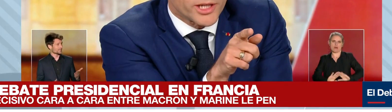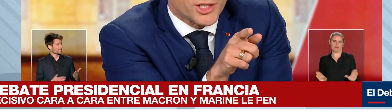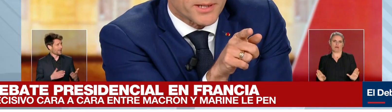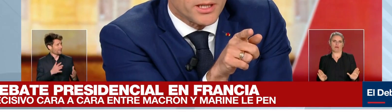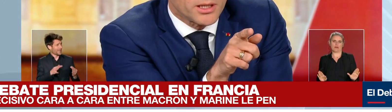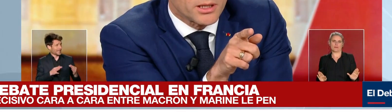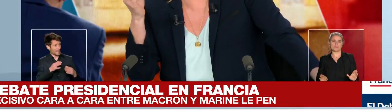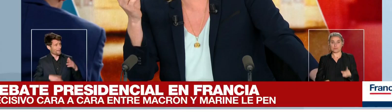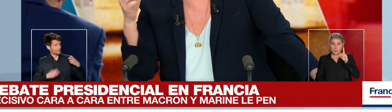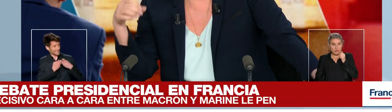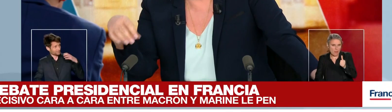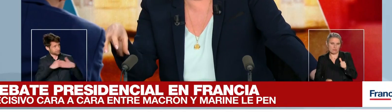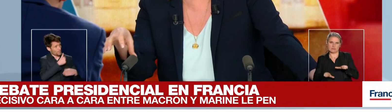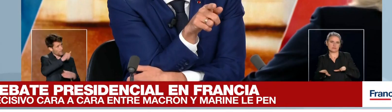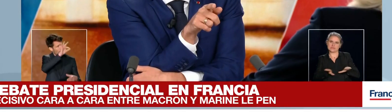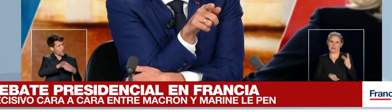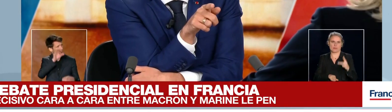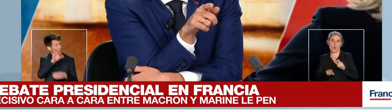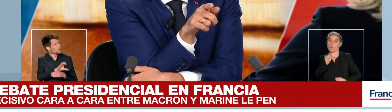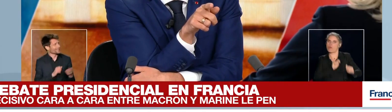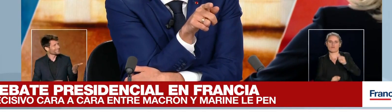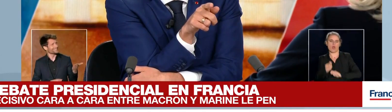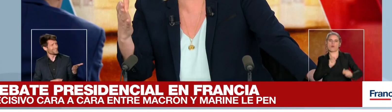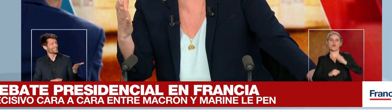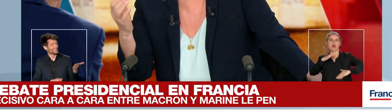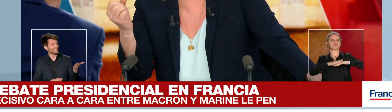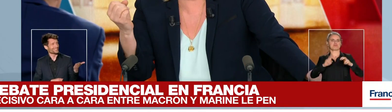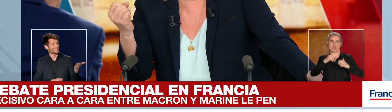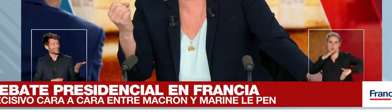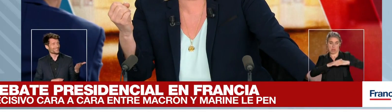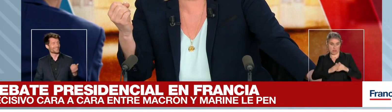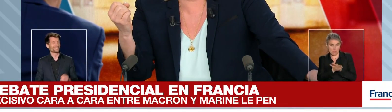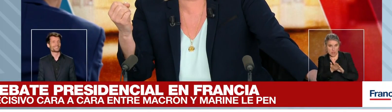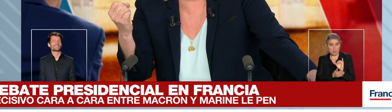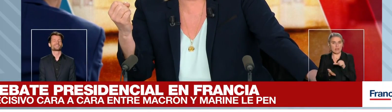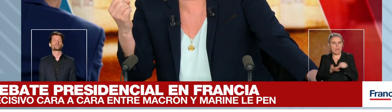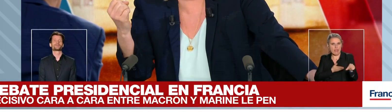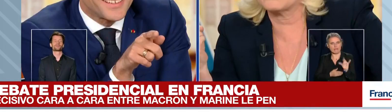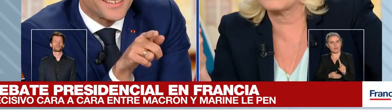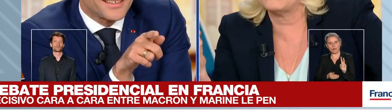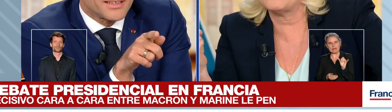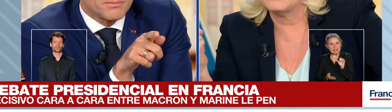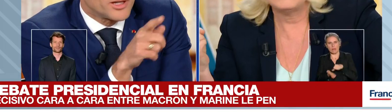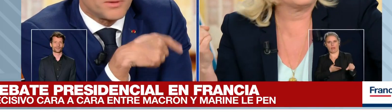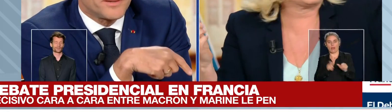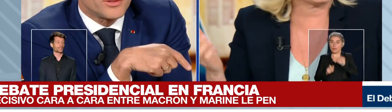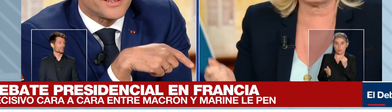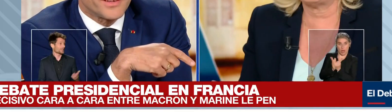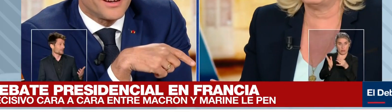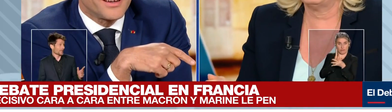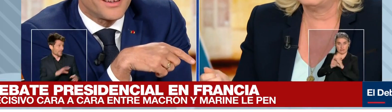Pero usted votó en contra del bloqueo. Porque usted lo hace. Usted de votó en contra del bloqueo de los precios. Perdón, ¿quién lo paga este escudo? Son